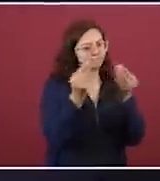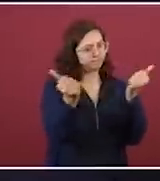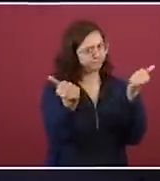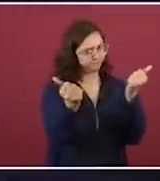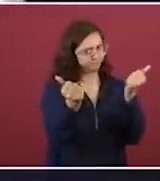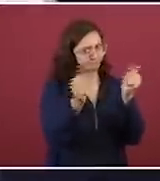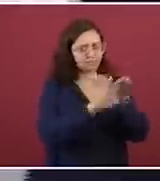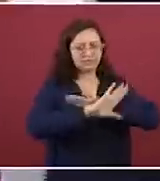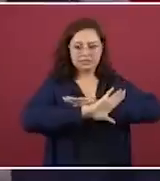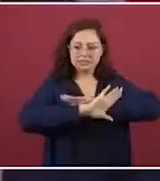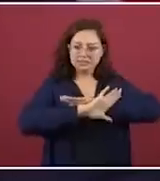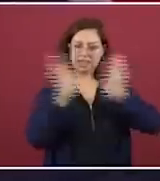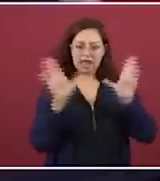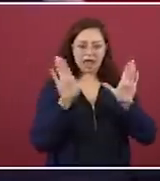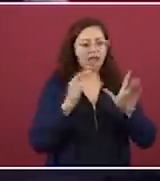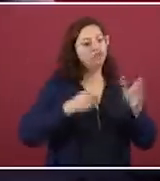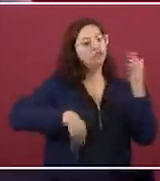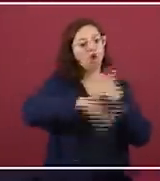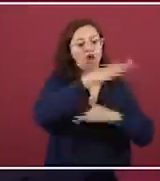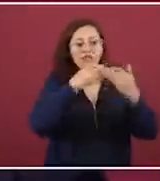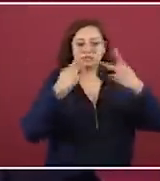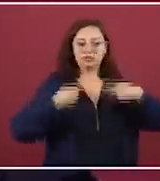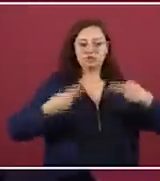pasaron a la Secretaría de la Defensa.